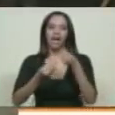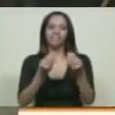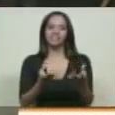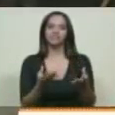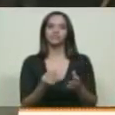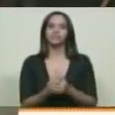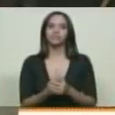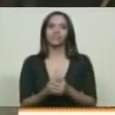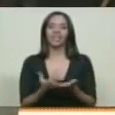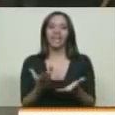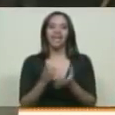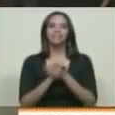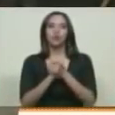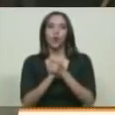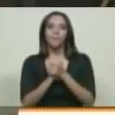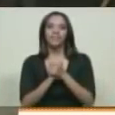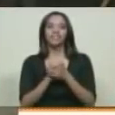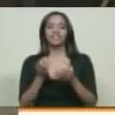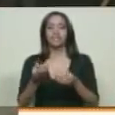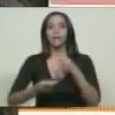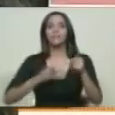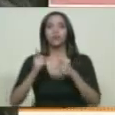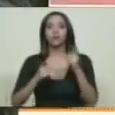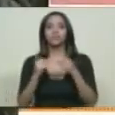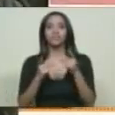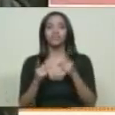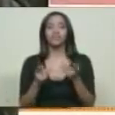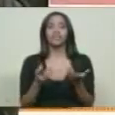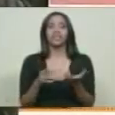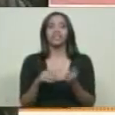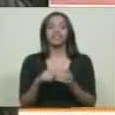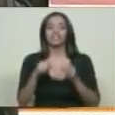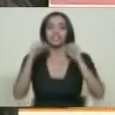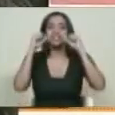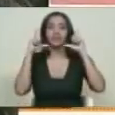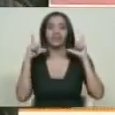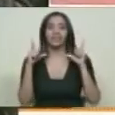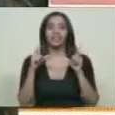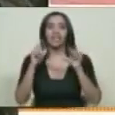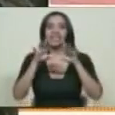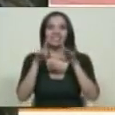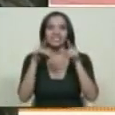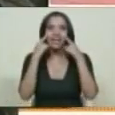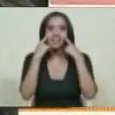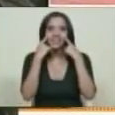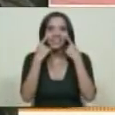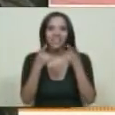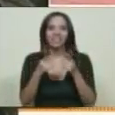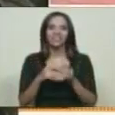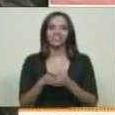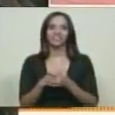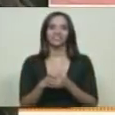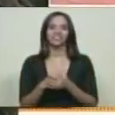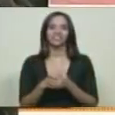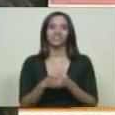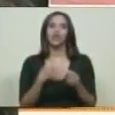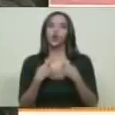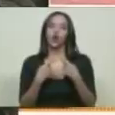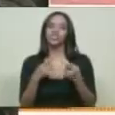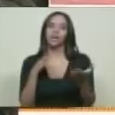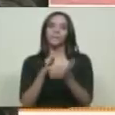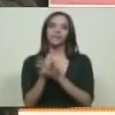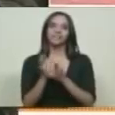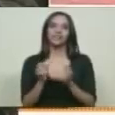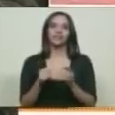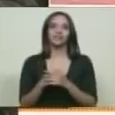Y creo que a su compañera le está generando problemas porque se levanta en cualquier lado y está viendo. ¿Ah? Te imaginas. Cosas que están pasando, pero